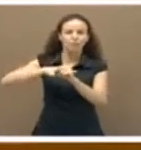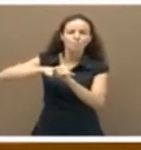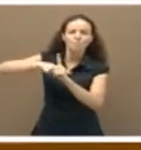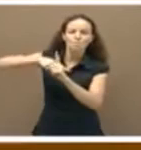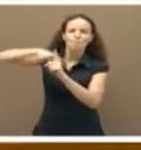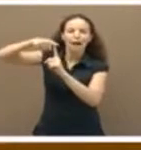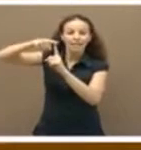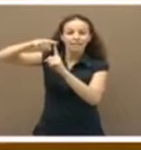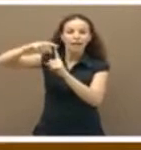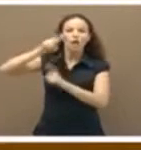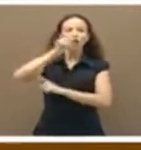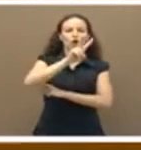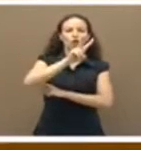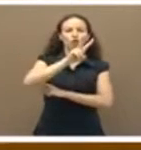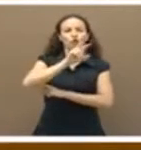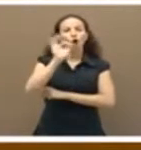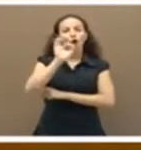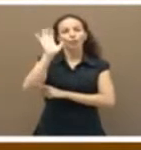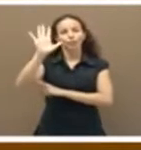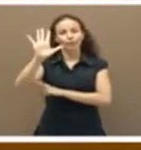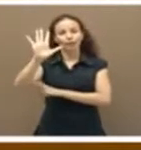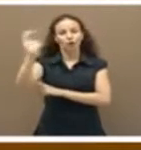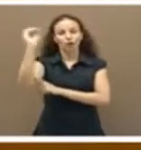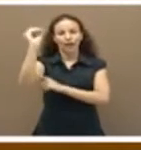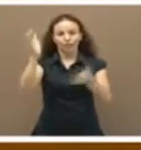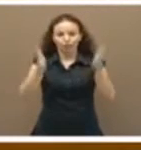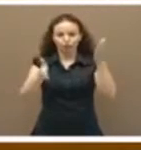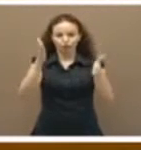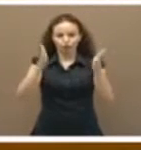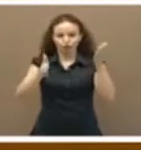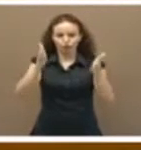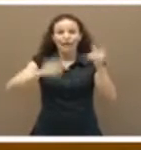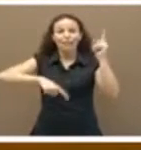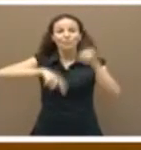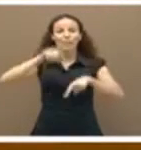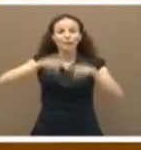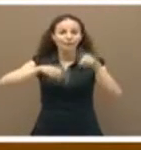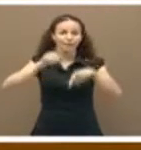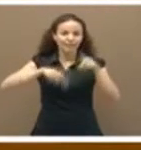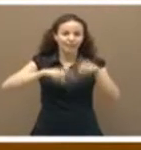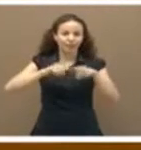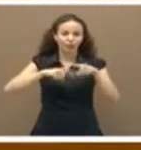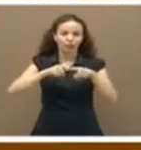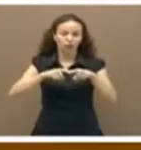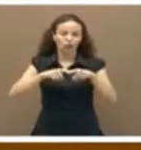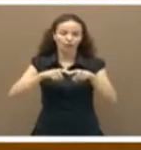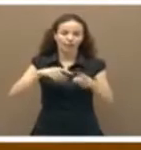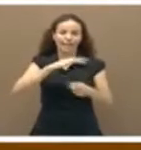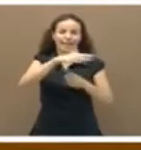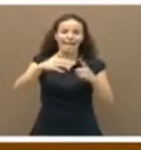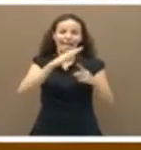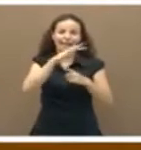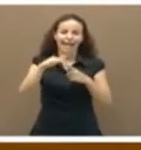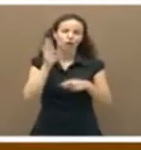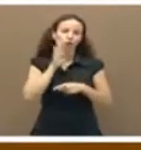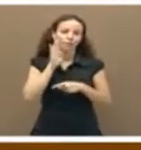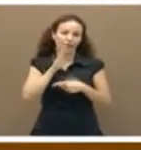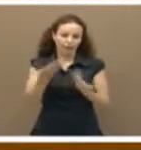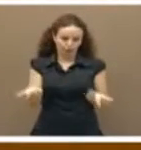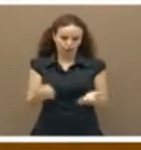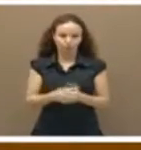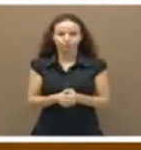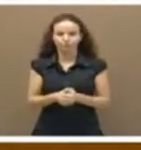entre 2 y 5 grados, dependiendo de cómo evolucionen las emisiones en estos próximos años. De acuerdo con los